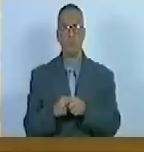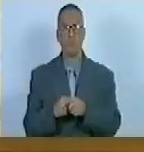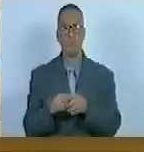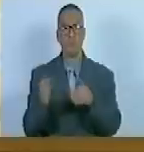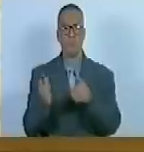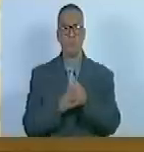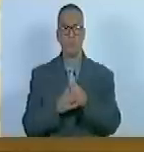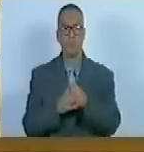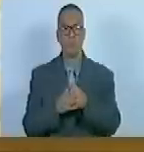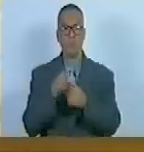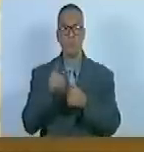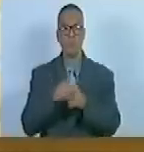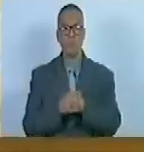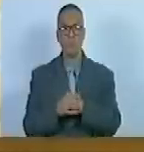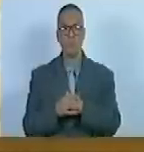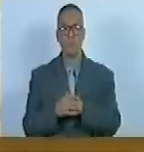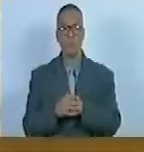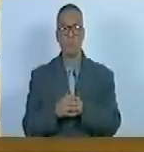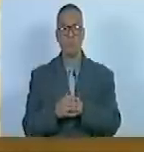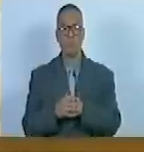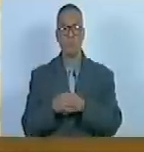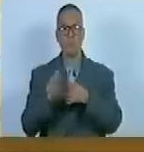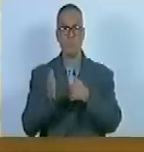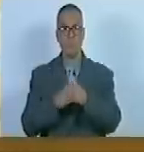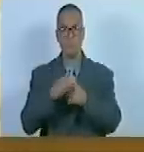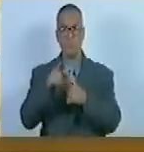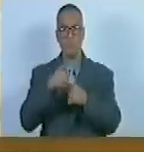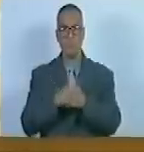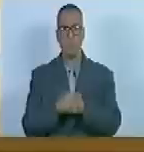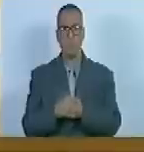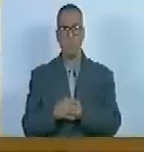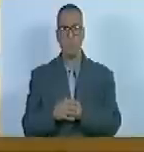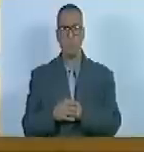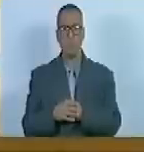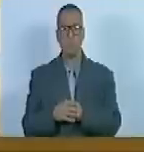cerrar. Se cierra.